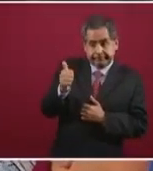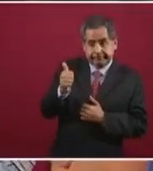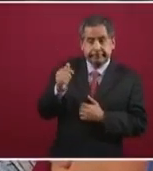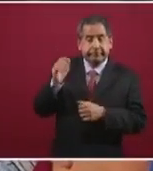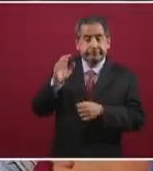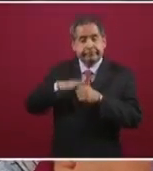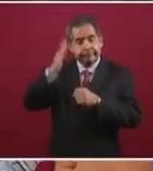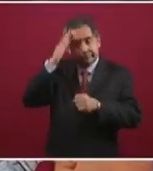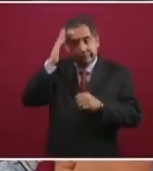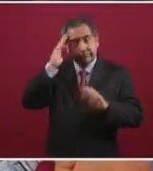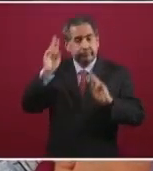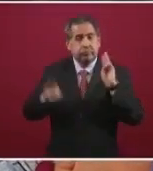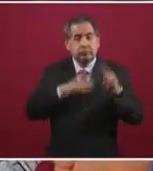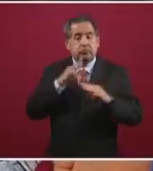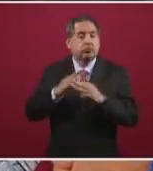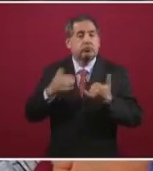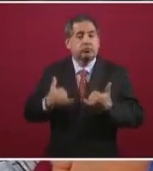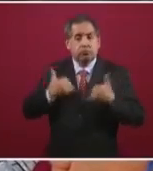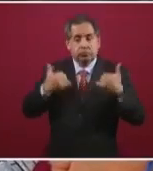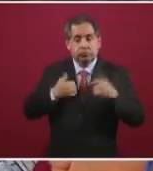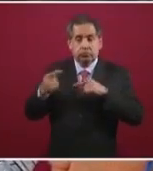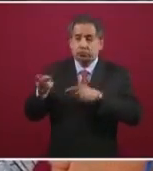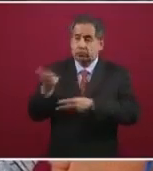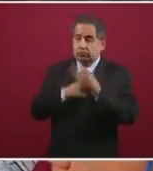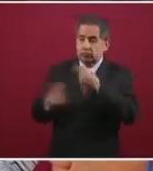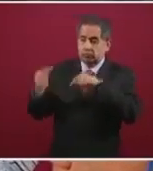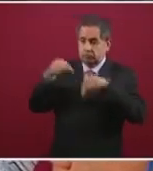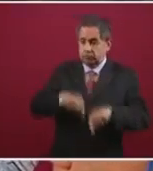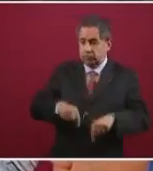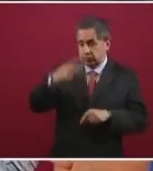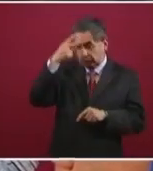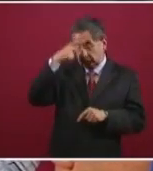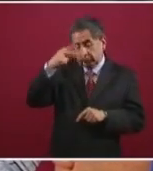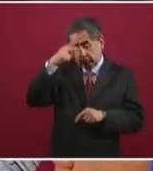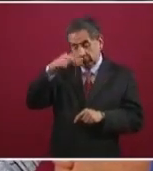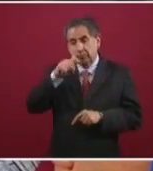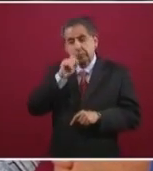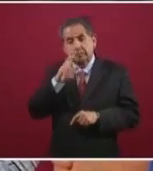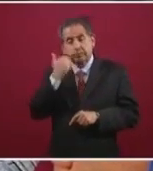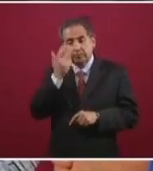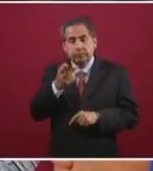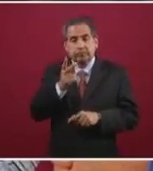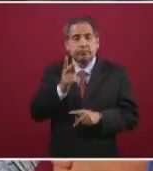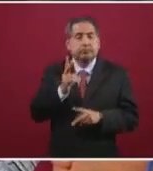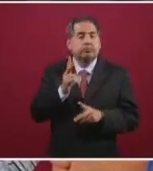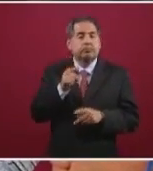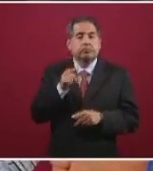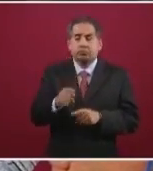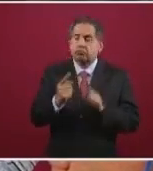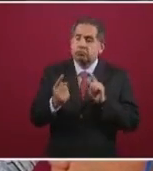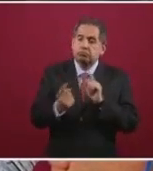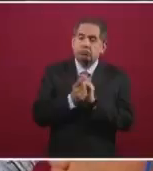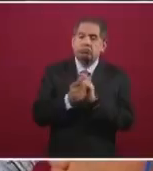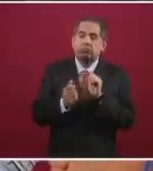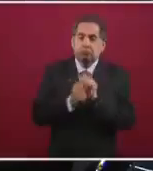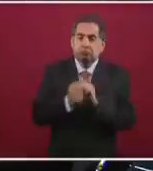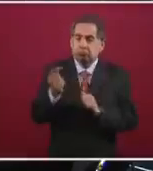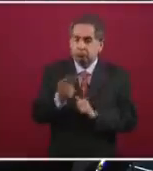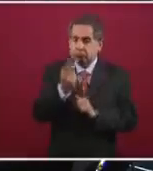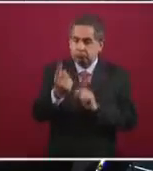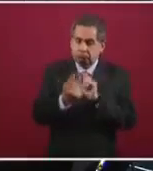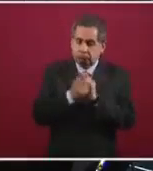líder mundial de la juventud viene a México y desea un encuentro con